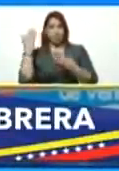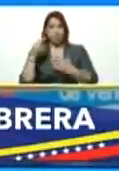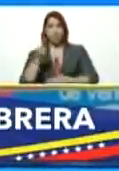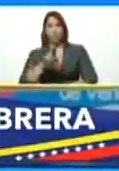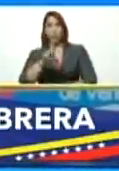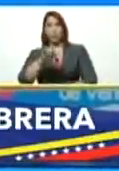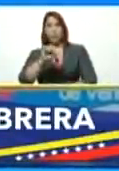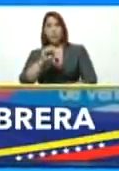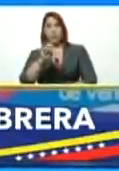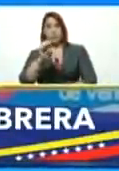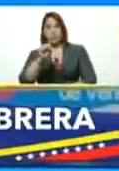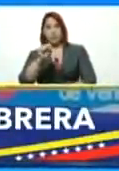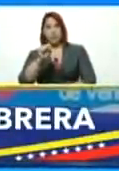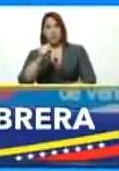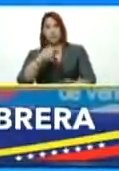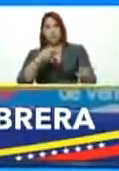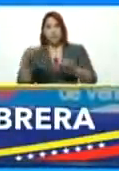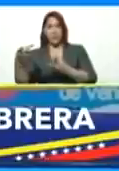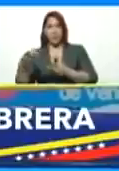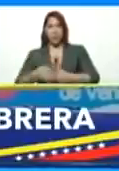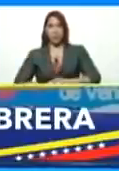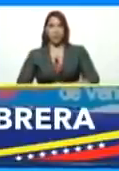bienvenido a ulises